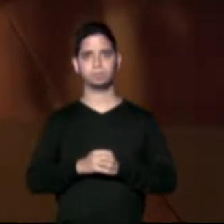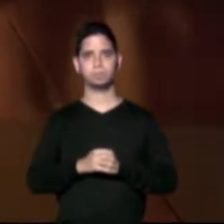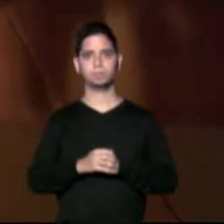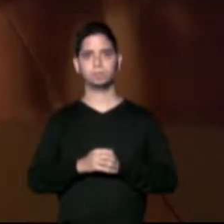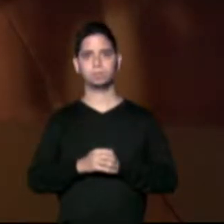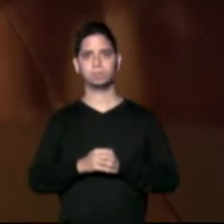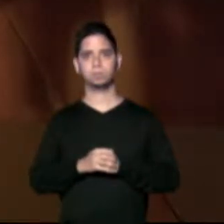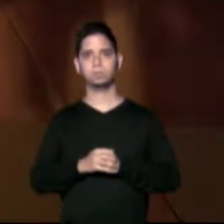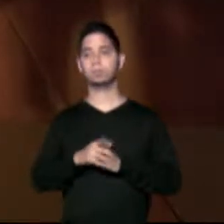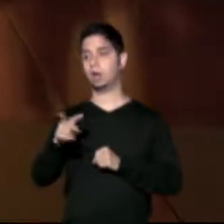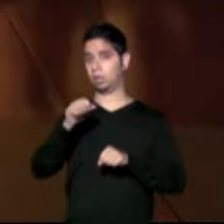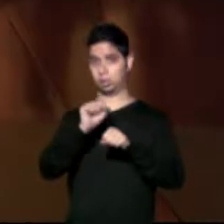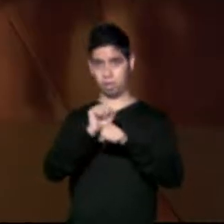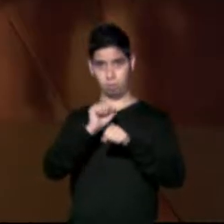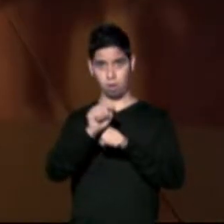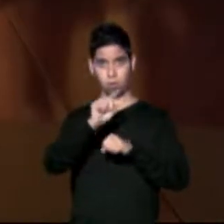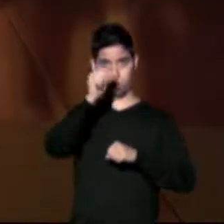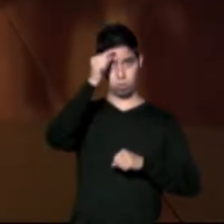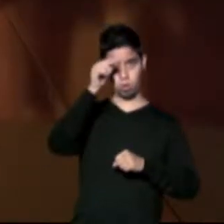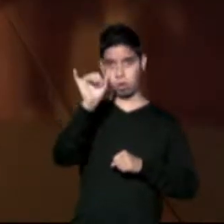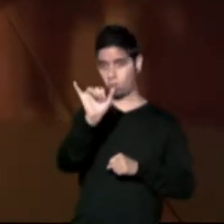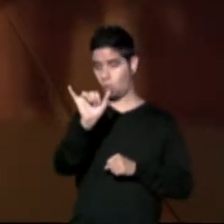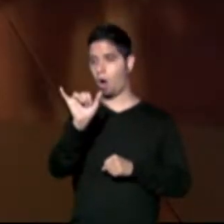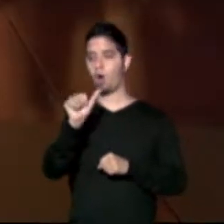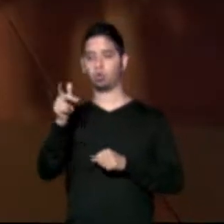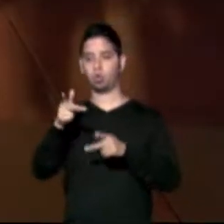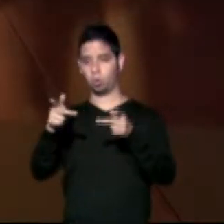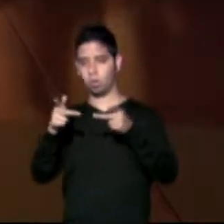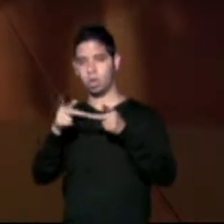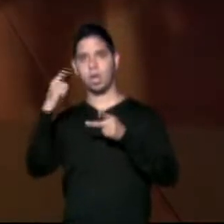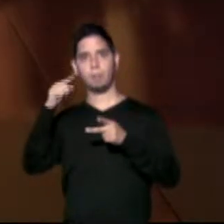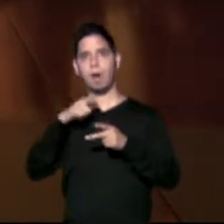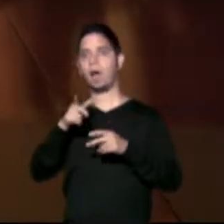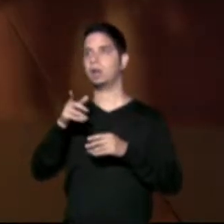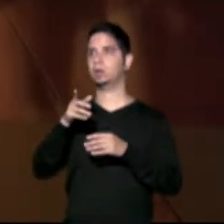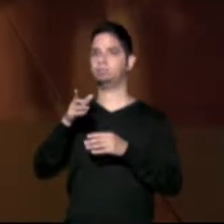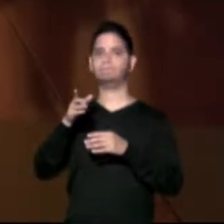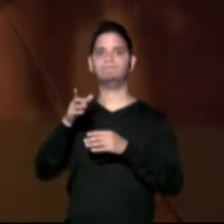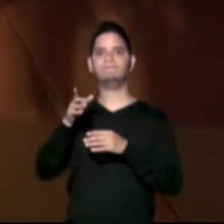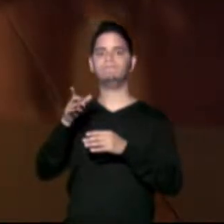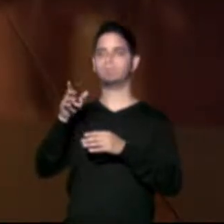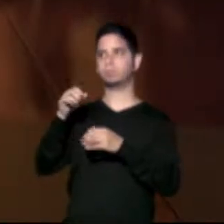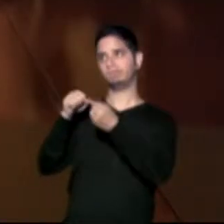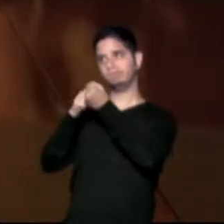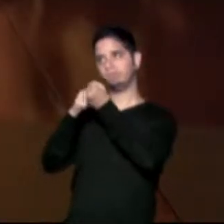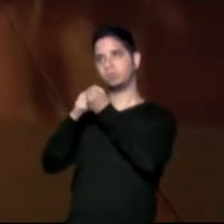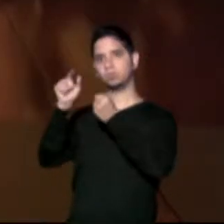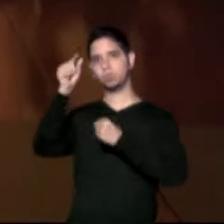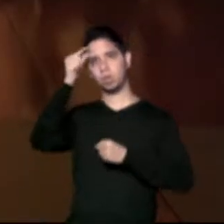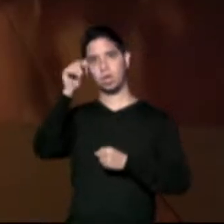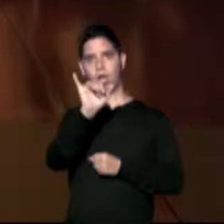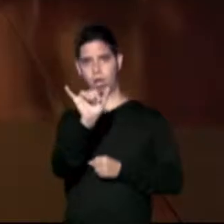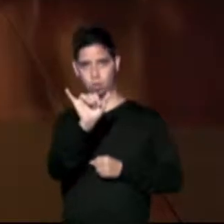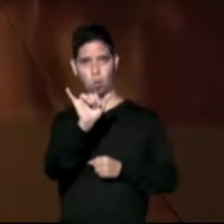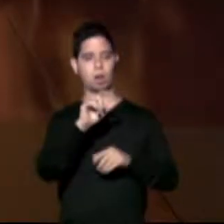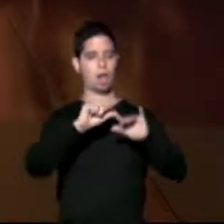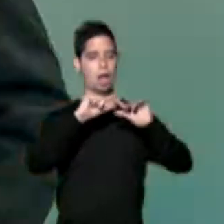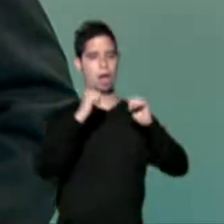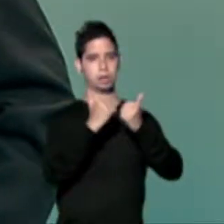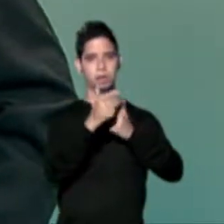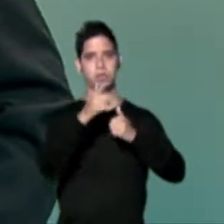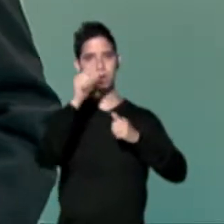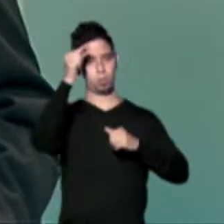y multisectorial que asesorará y auxiliará al gobernador. Funcionará además como una red de apoyo a las agencias